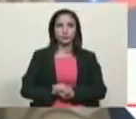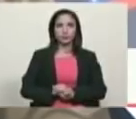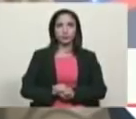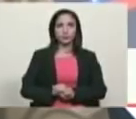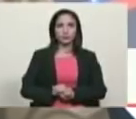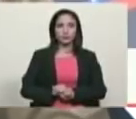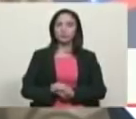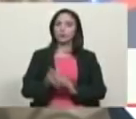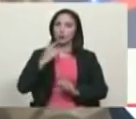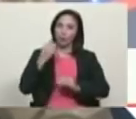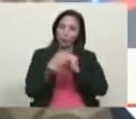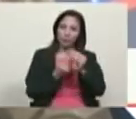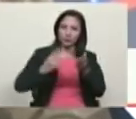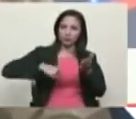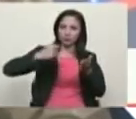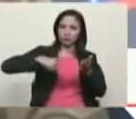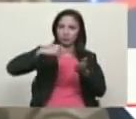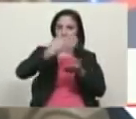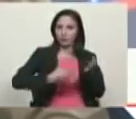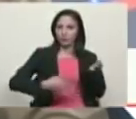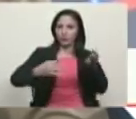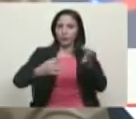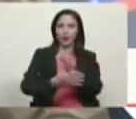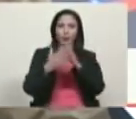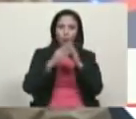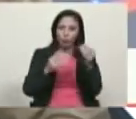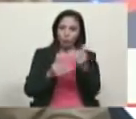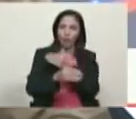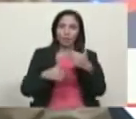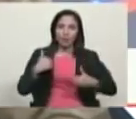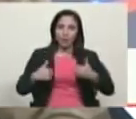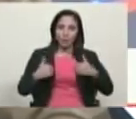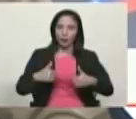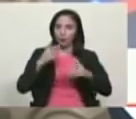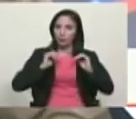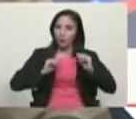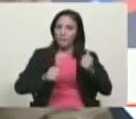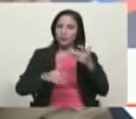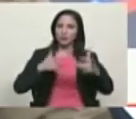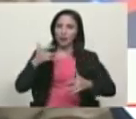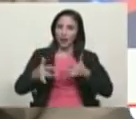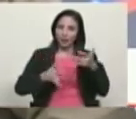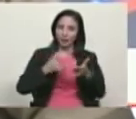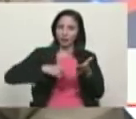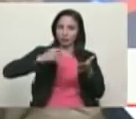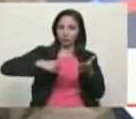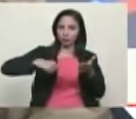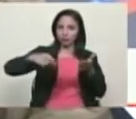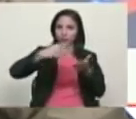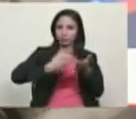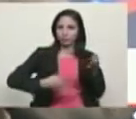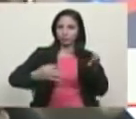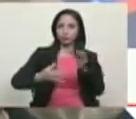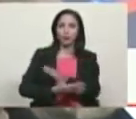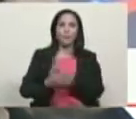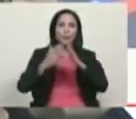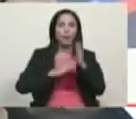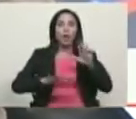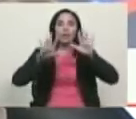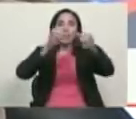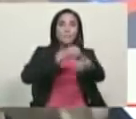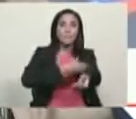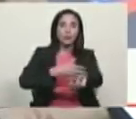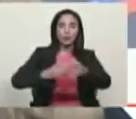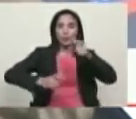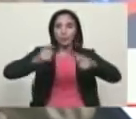Y lo vamos a hacer firmar a partir del miércoles, que arranca la jornada de firmas, por lo menos por 10